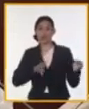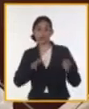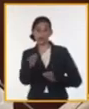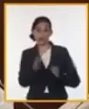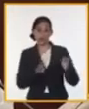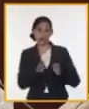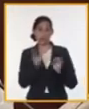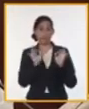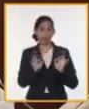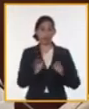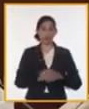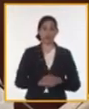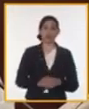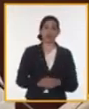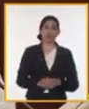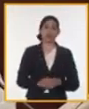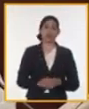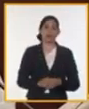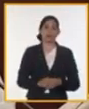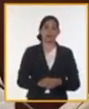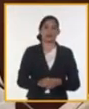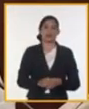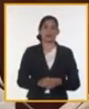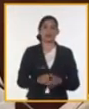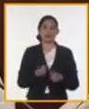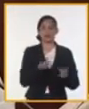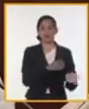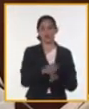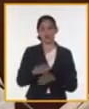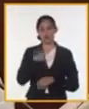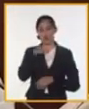combate. Y nosotros pensamos que